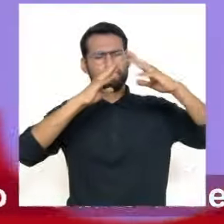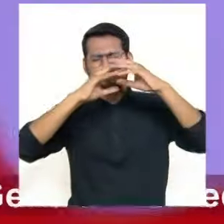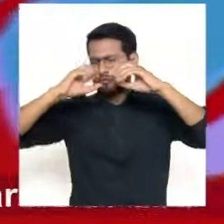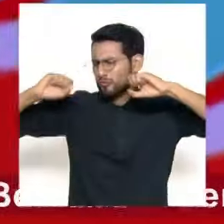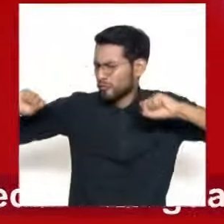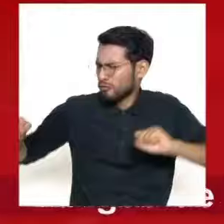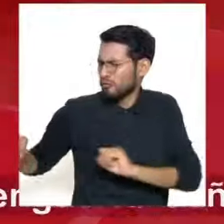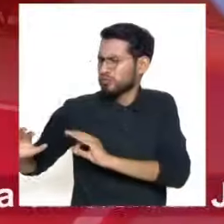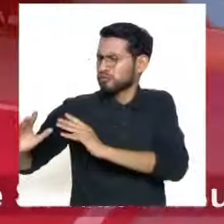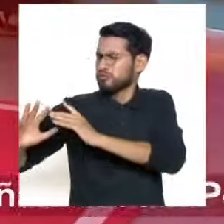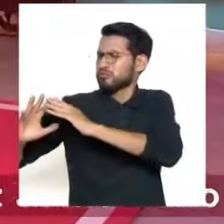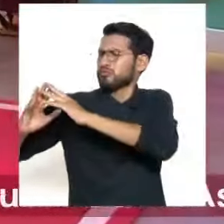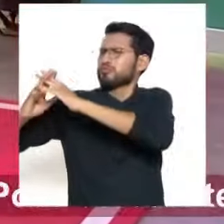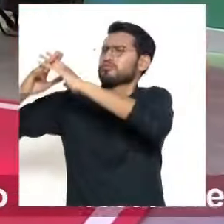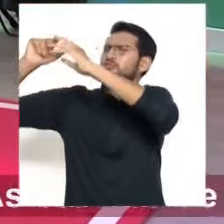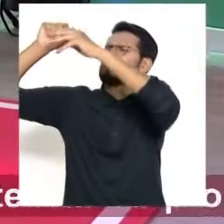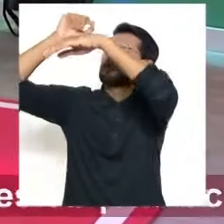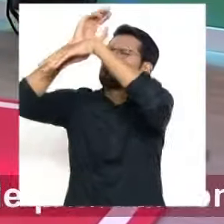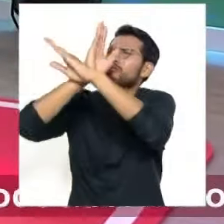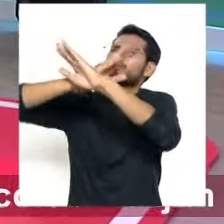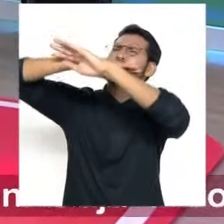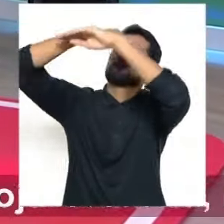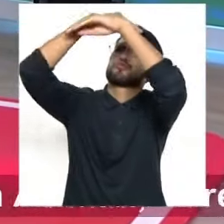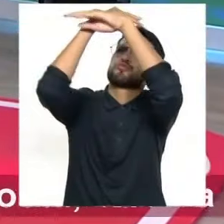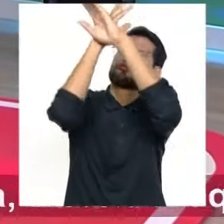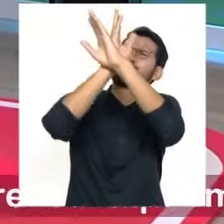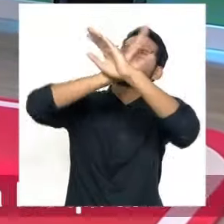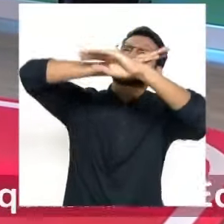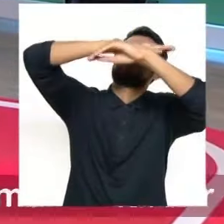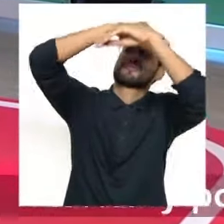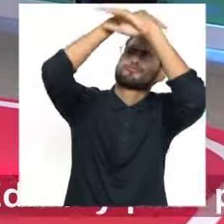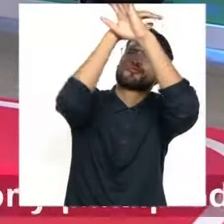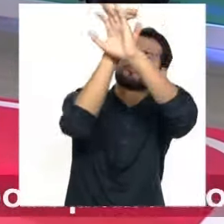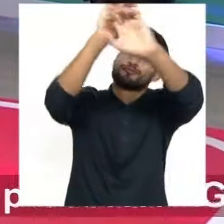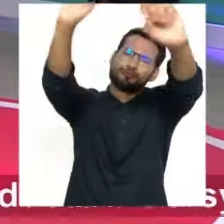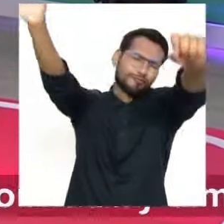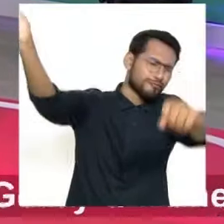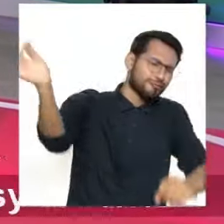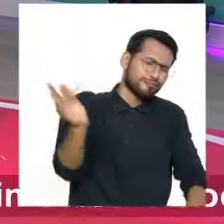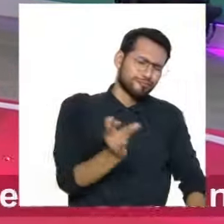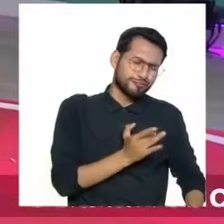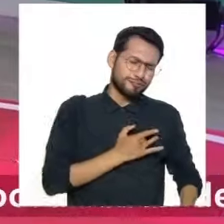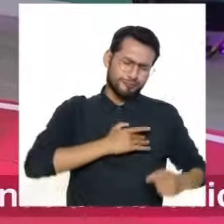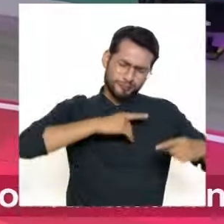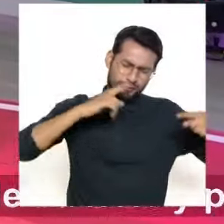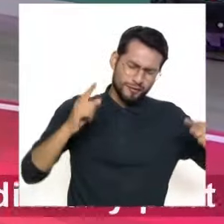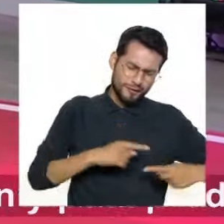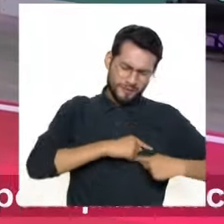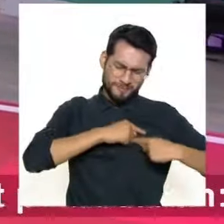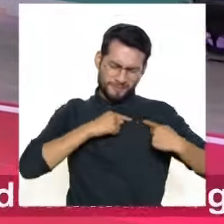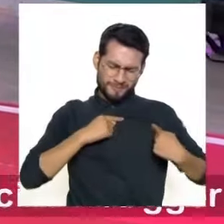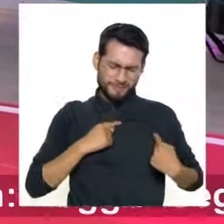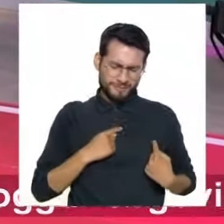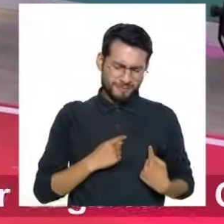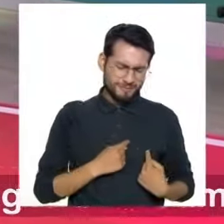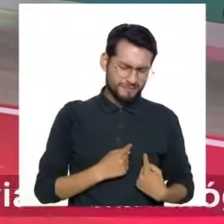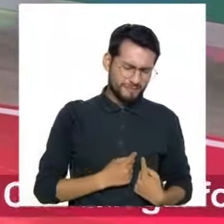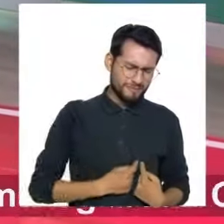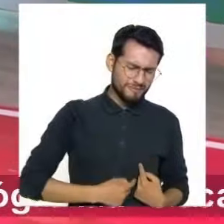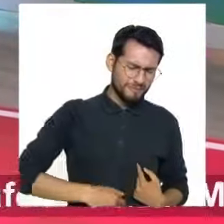loses de mi corazón está en nuestro